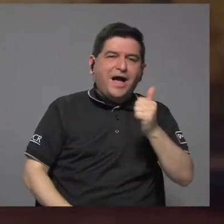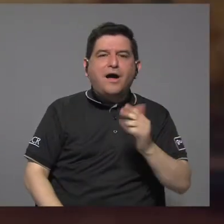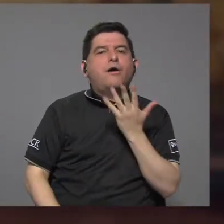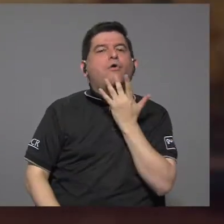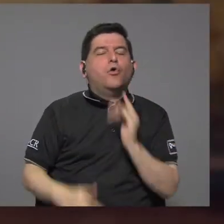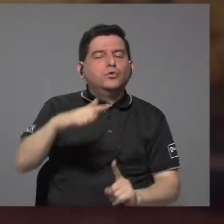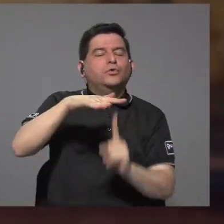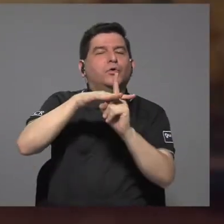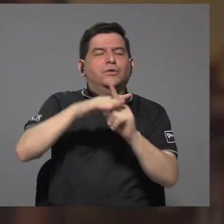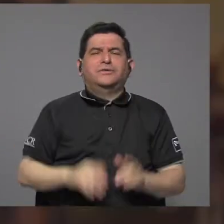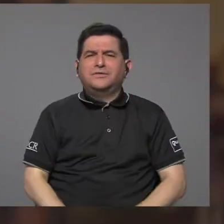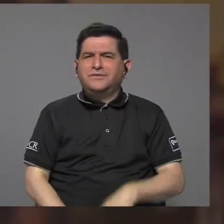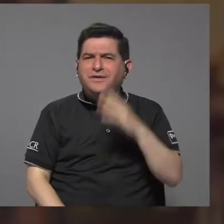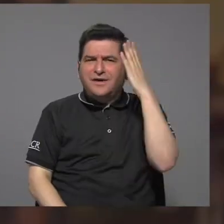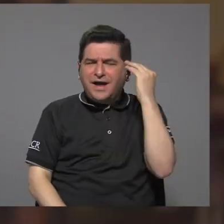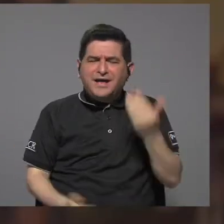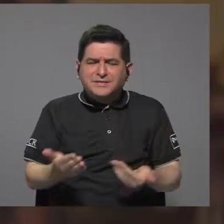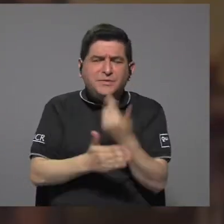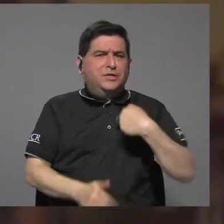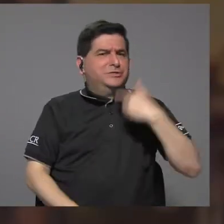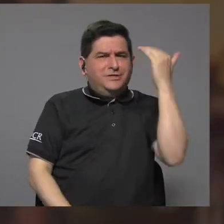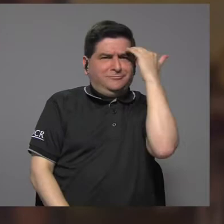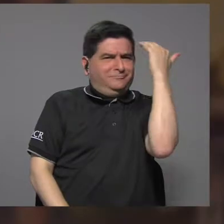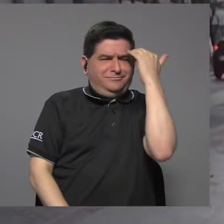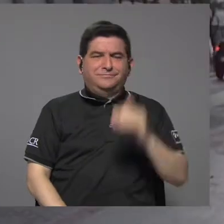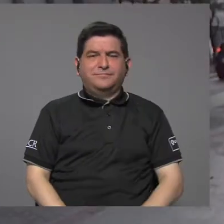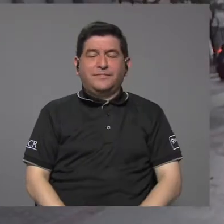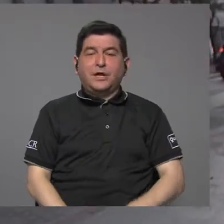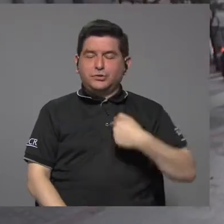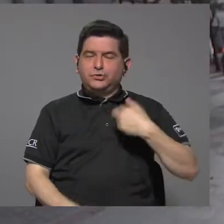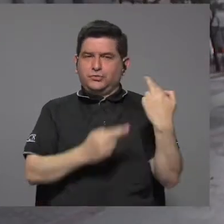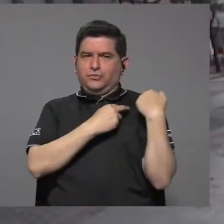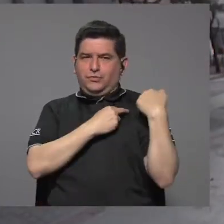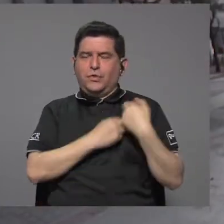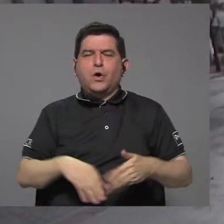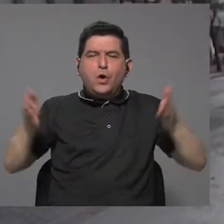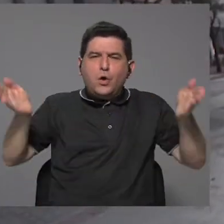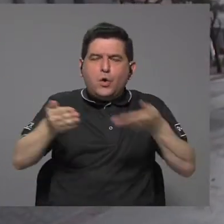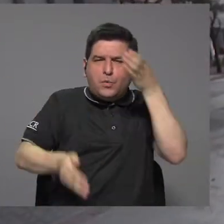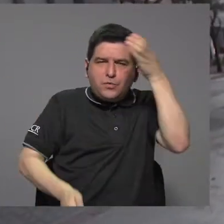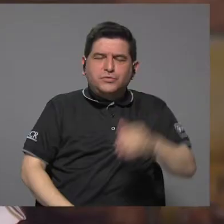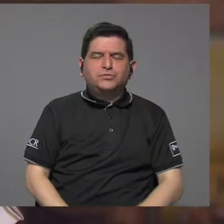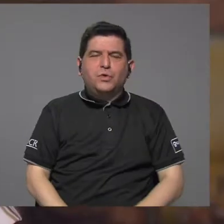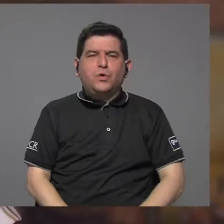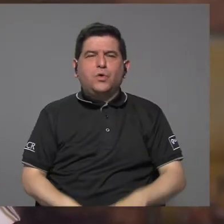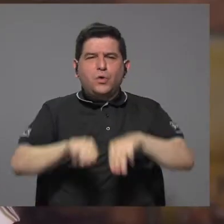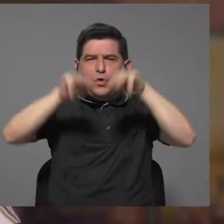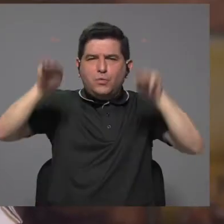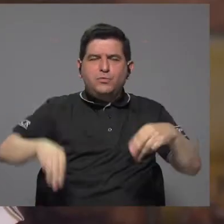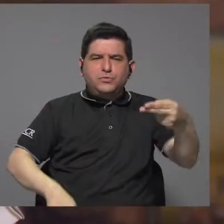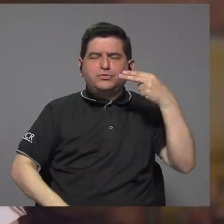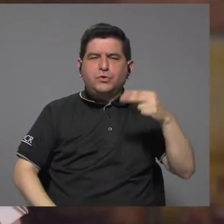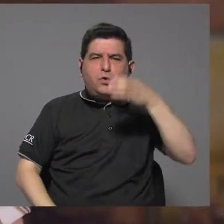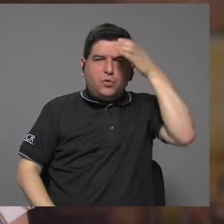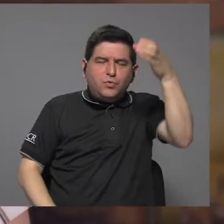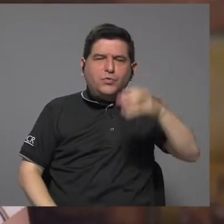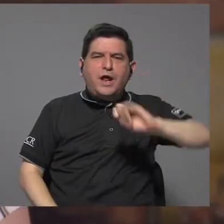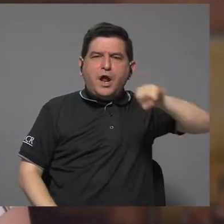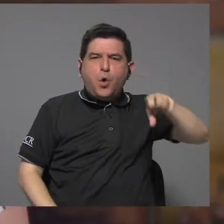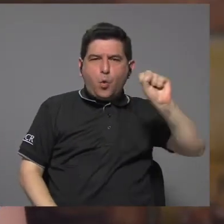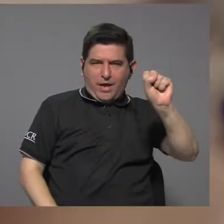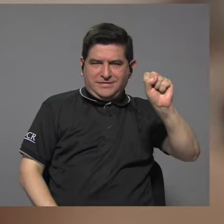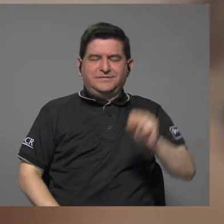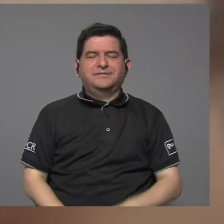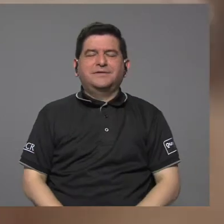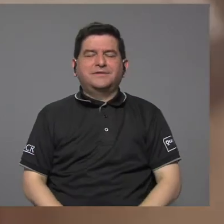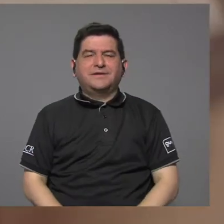con buena experiencia y no era que la sabía yo soy la encargada de promoción cultural del museo histórico cultural juan santamaría